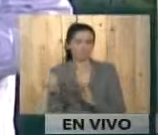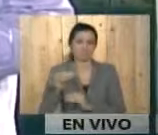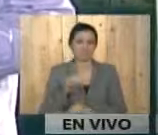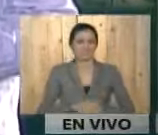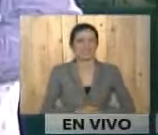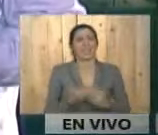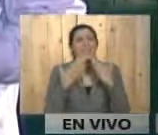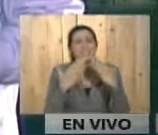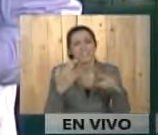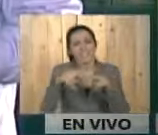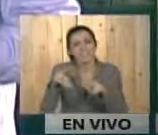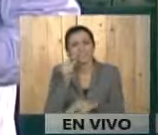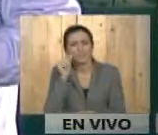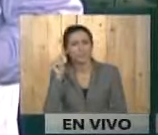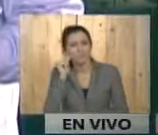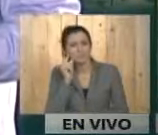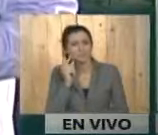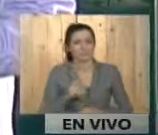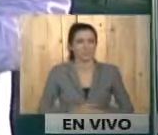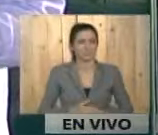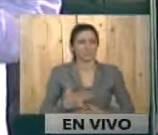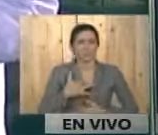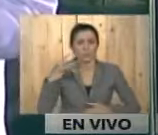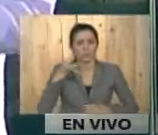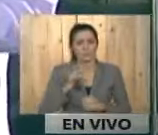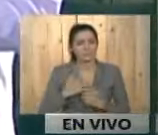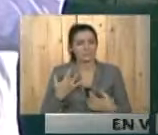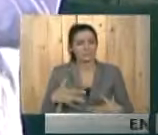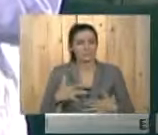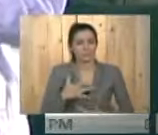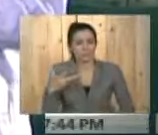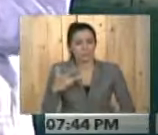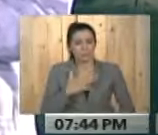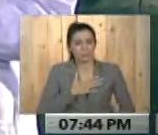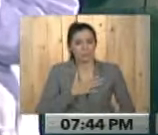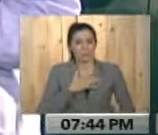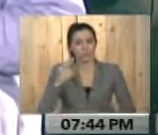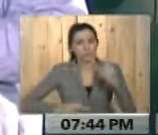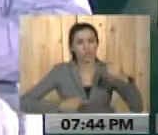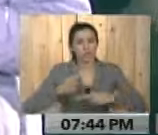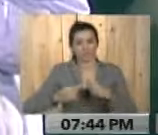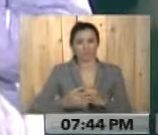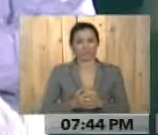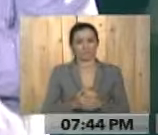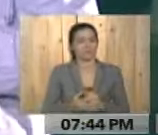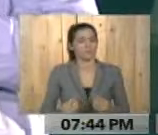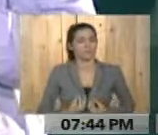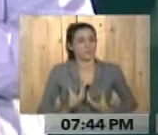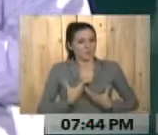estos niños, a estas niñas, nos han tocado el alma. Y todos los días nos dan razones para luchar,